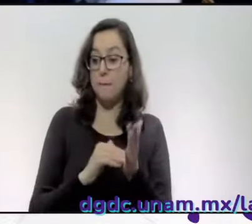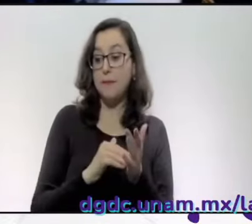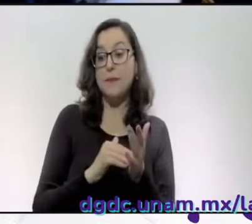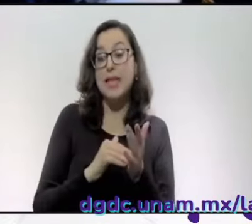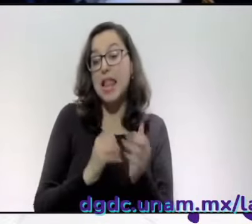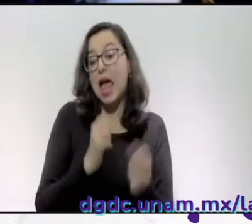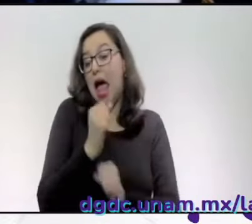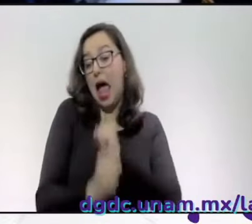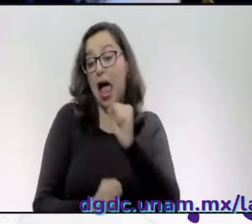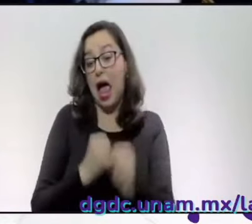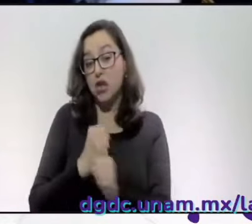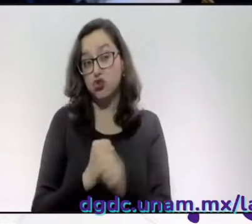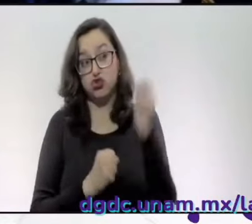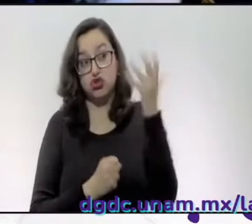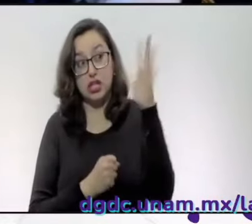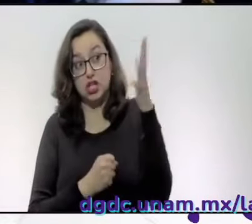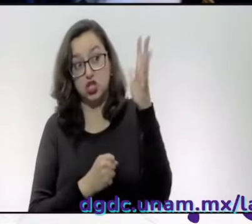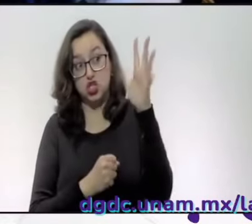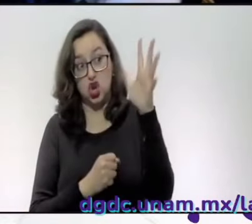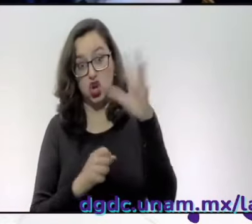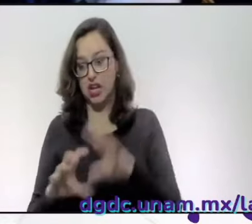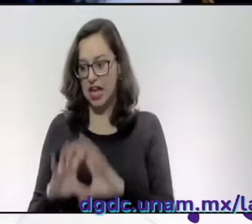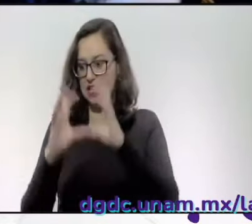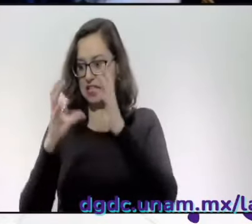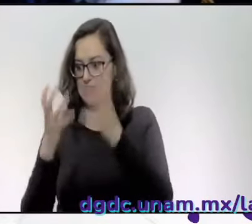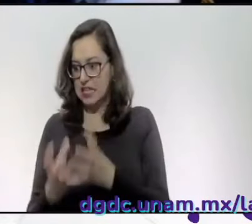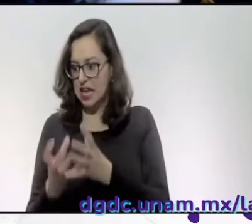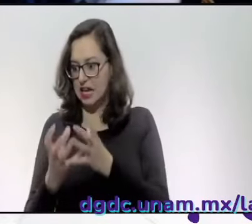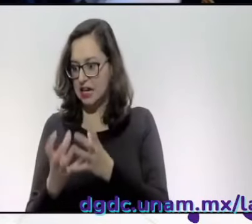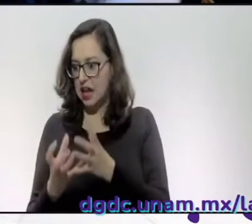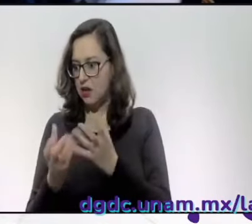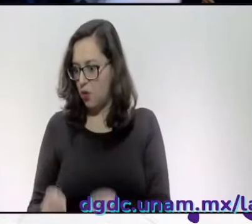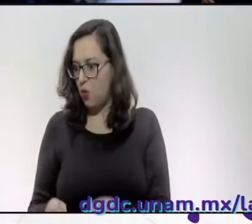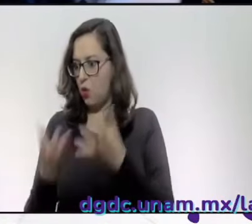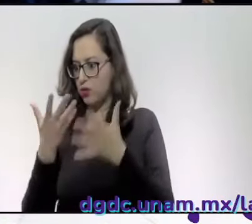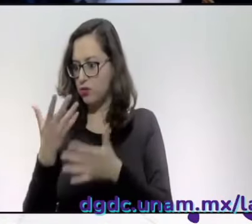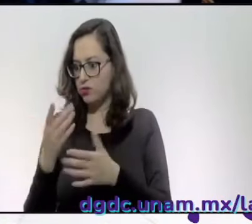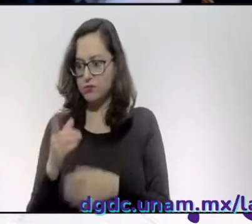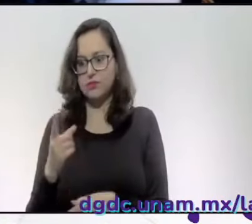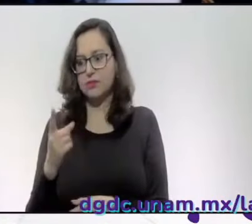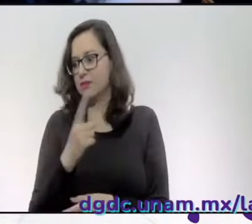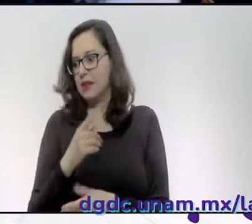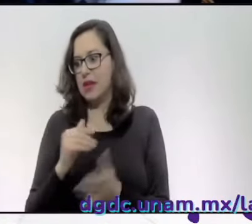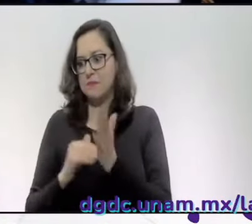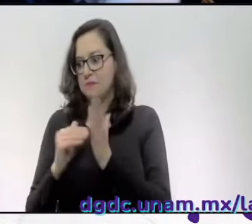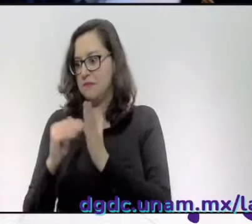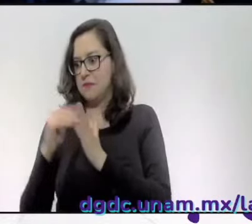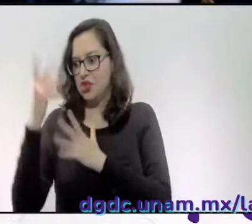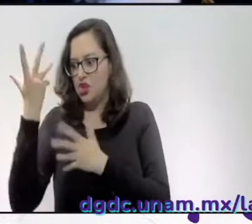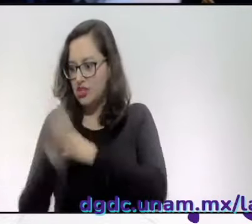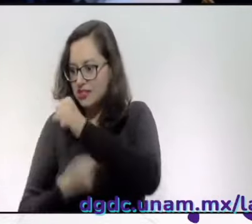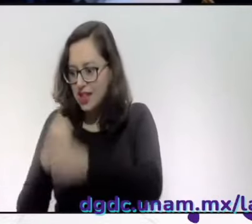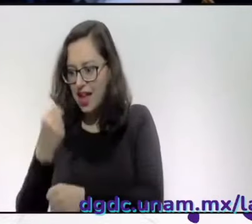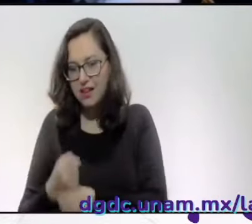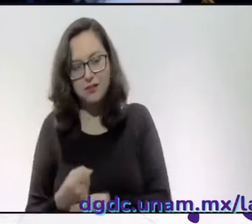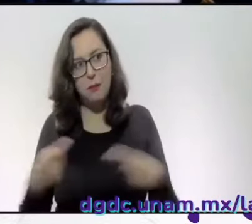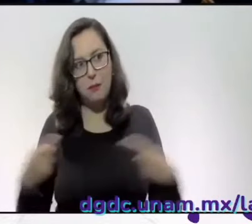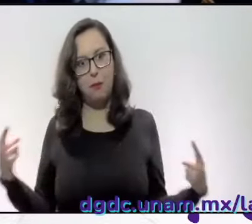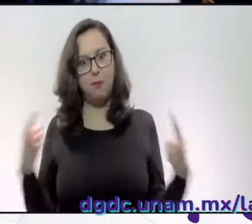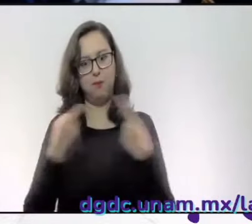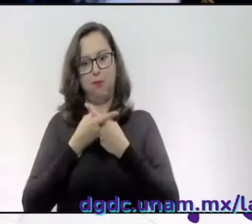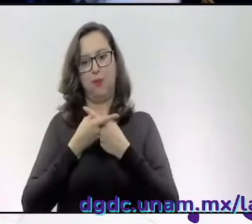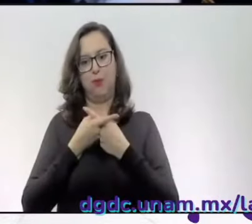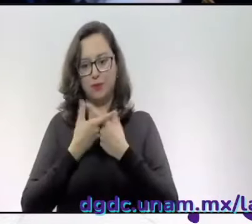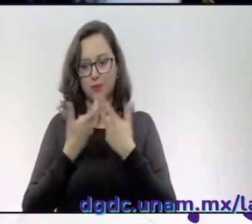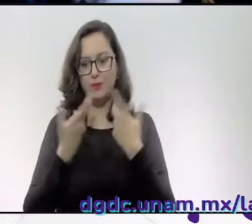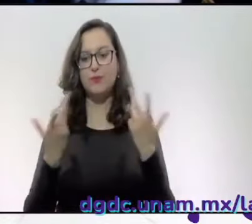Sol, y la edad geológica y biológica que requería el planeta, que tenía que ser de decenas o cientos de millones de años.